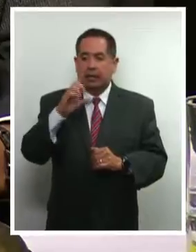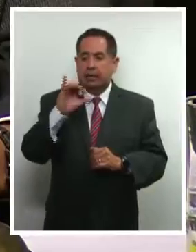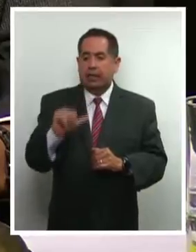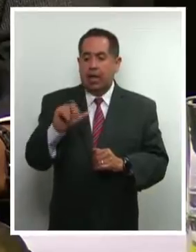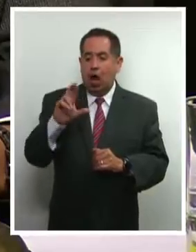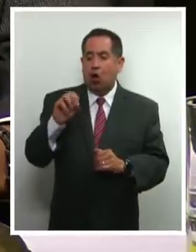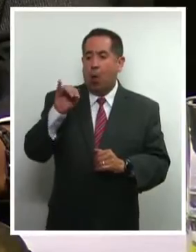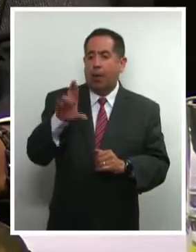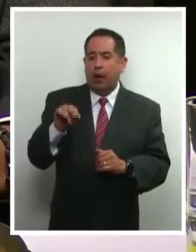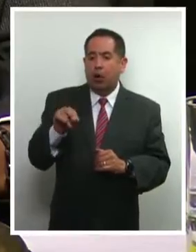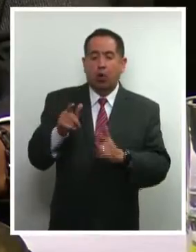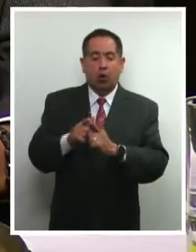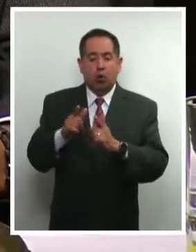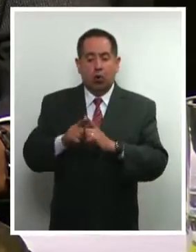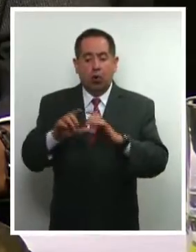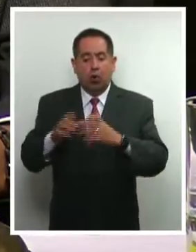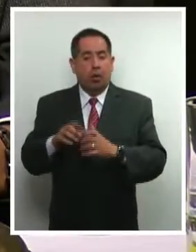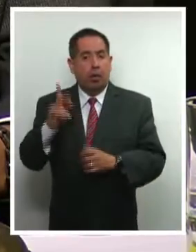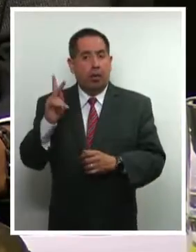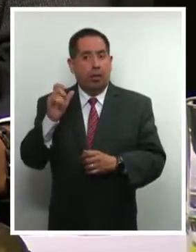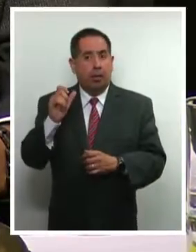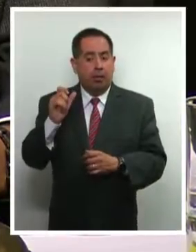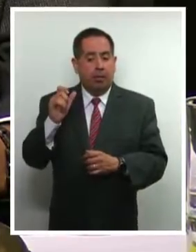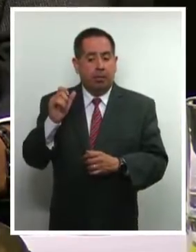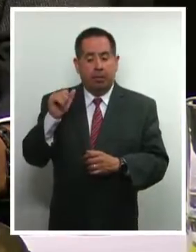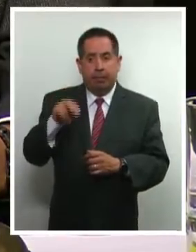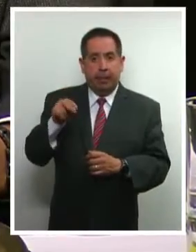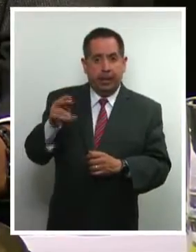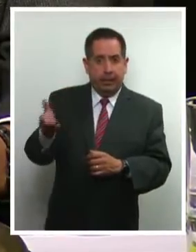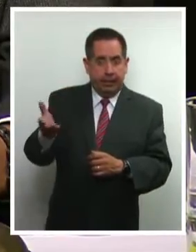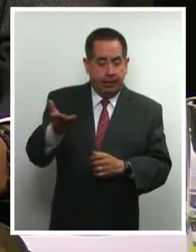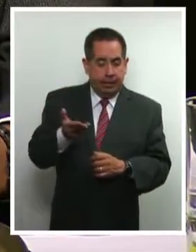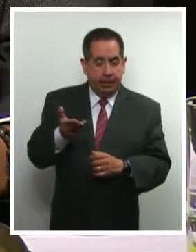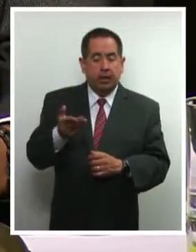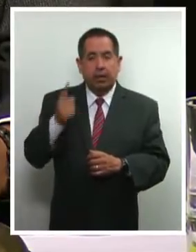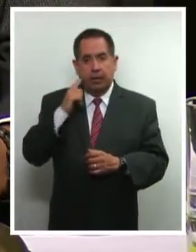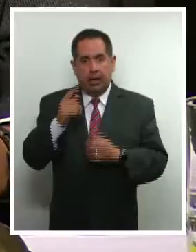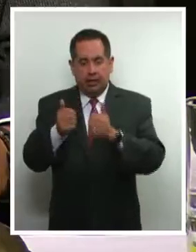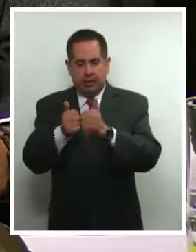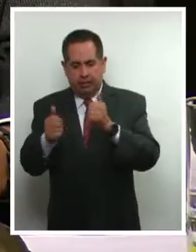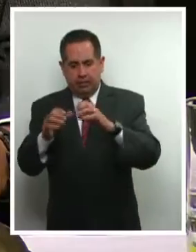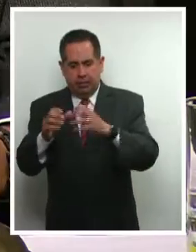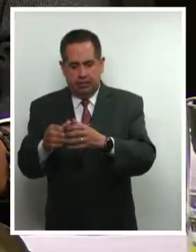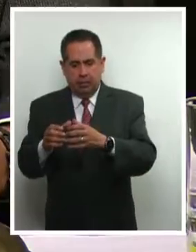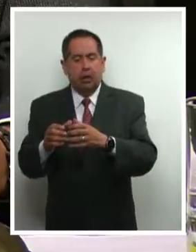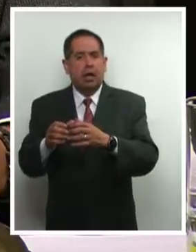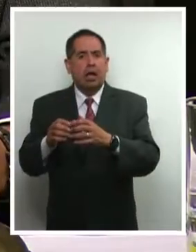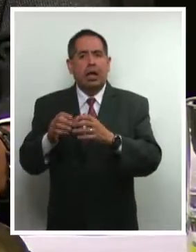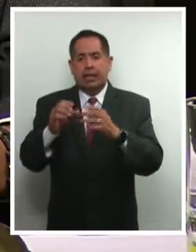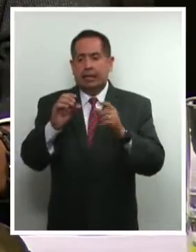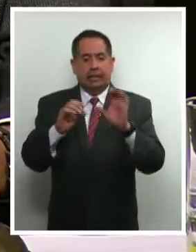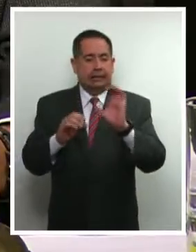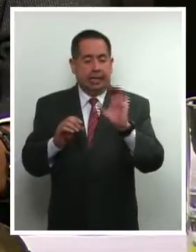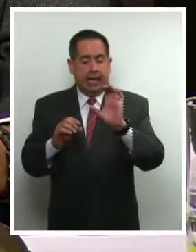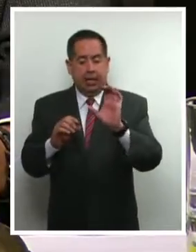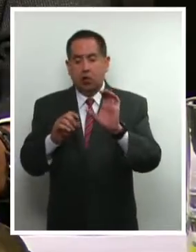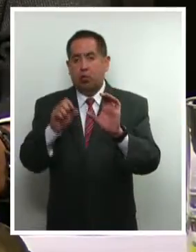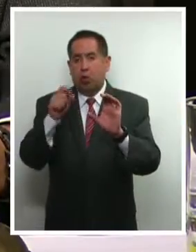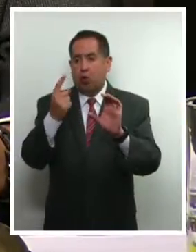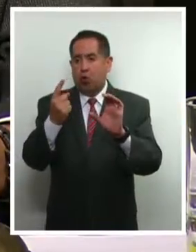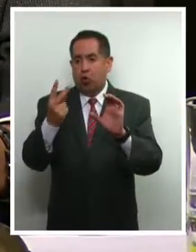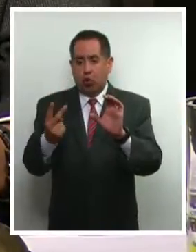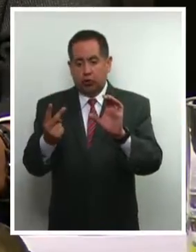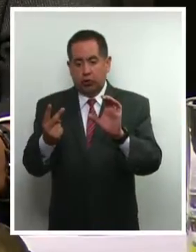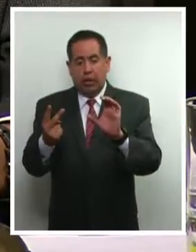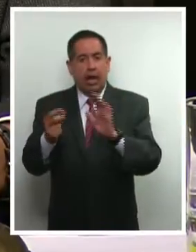Romero Castillo del Grupo Parlamentario de Acción Nacional de separar la votación del apartado C en sus numerales 1 y 2